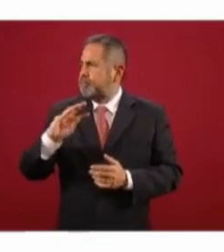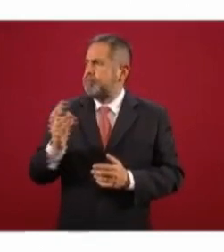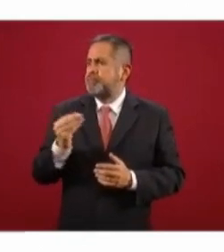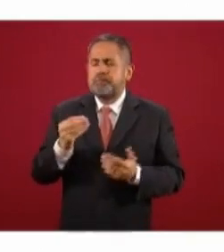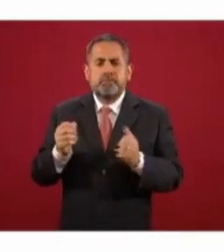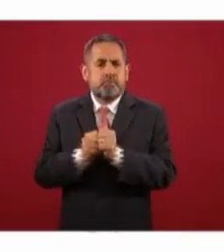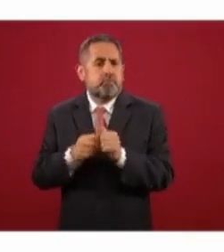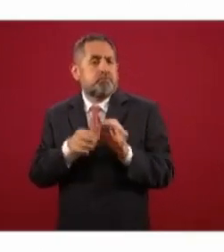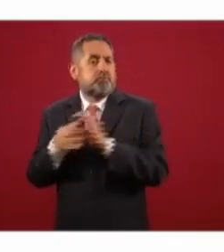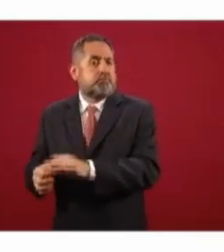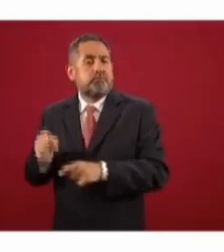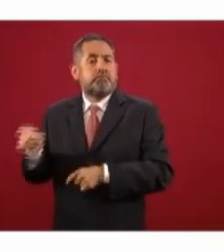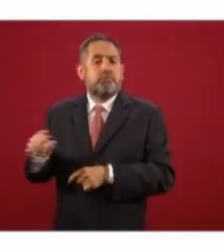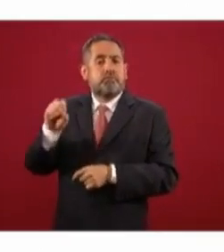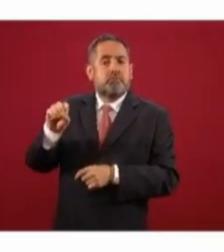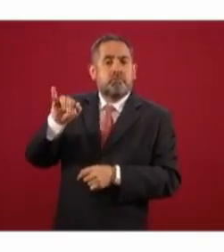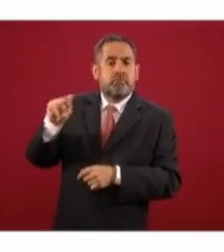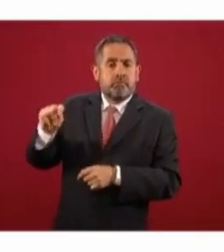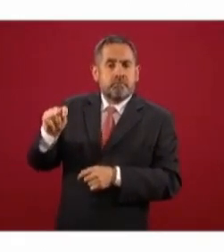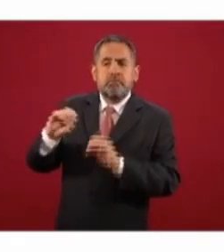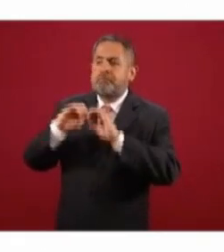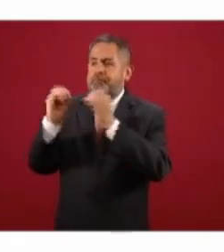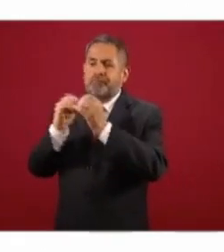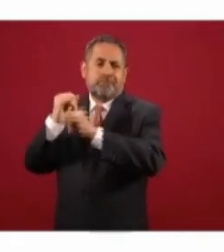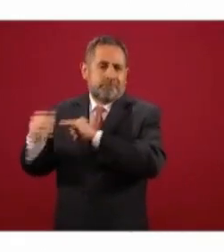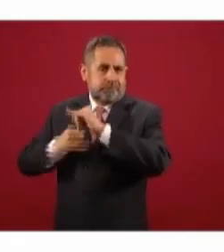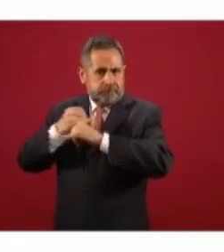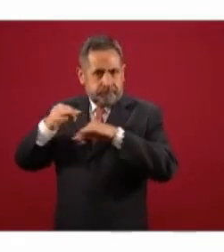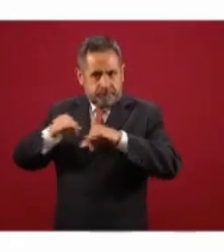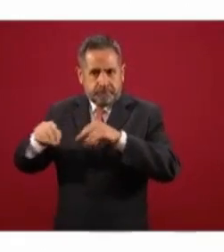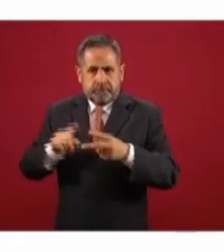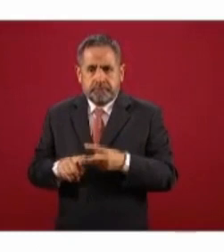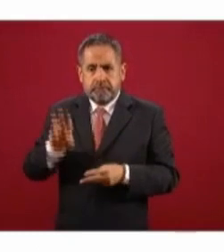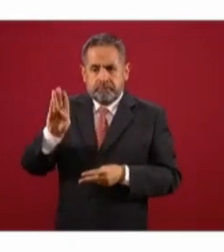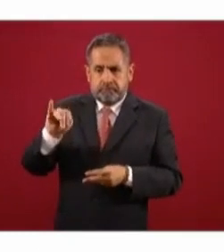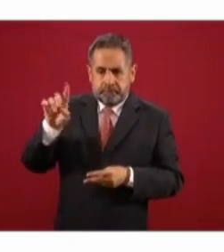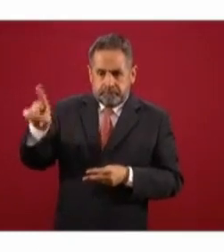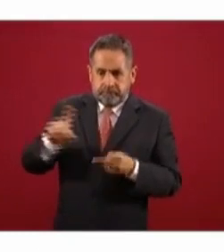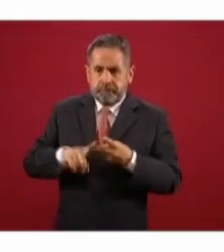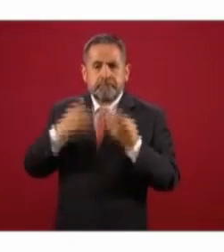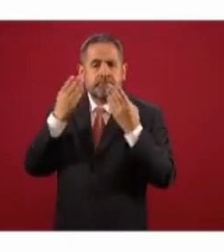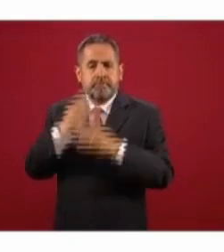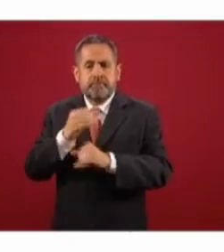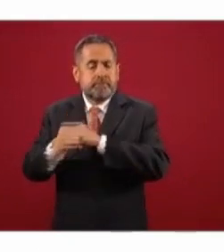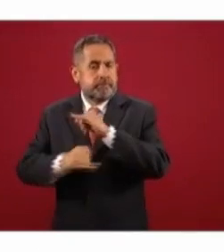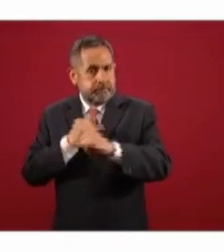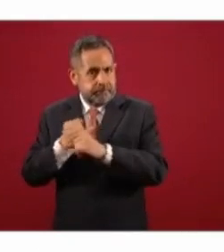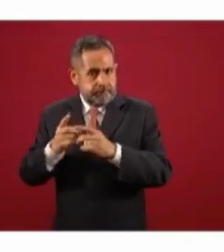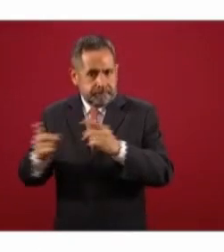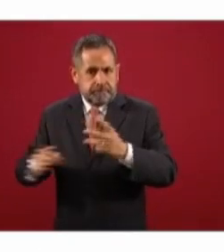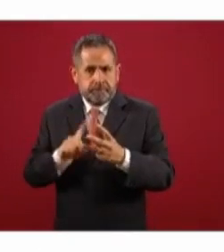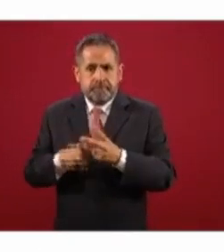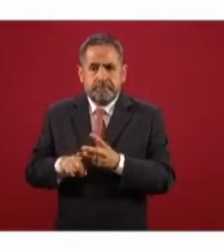con la OIT, la Organización Internacional del Trabajo, el BID, el Departamento de Trabajo de